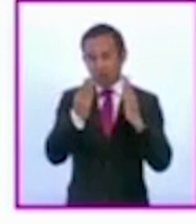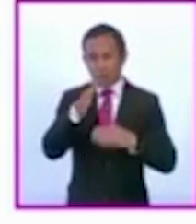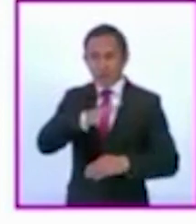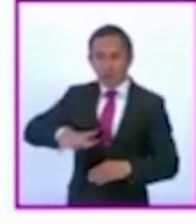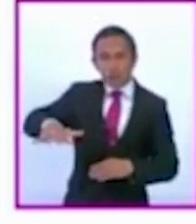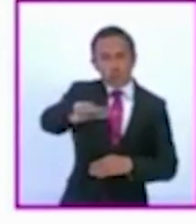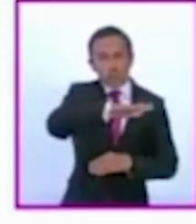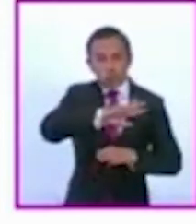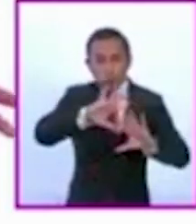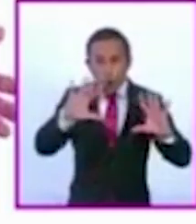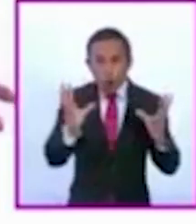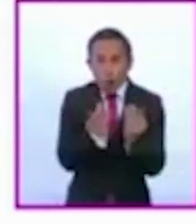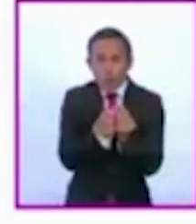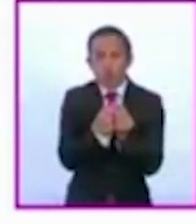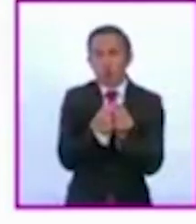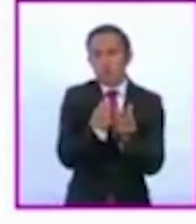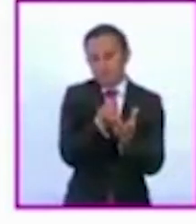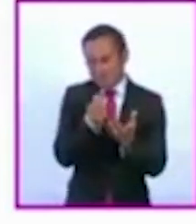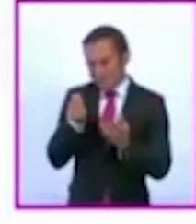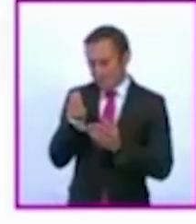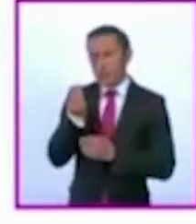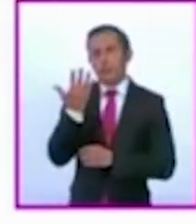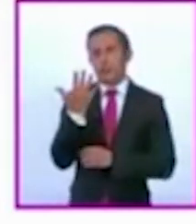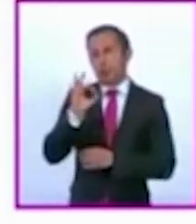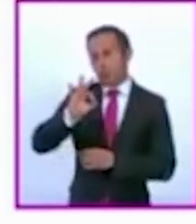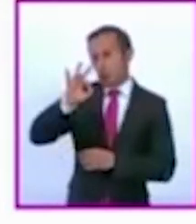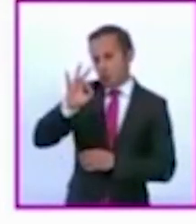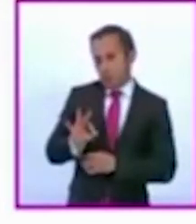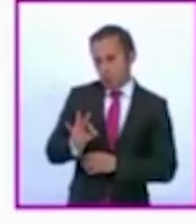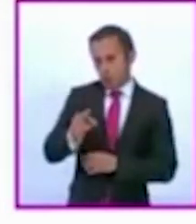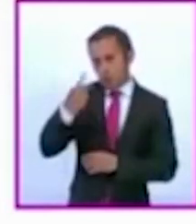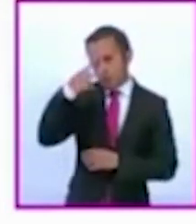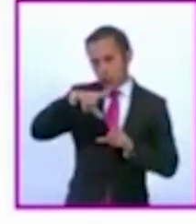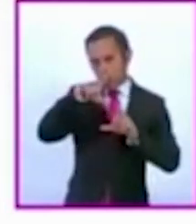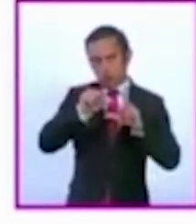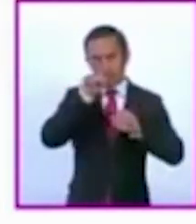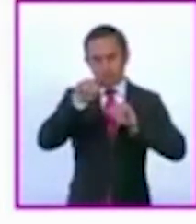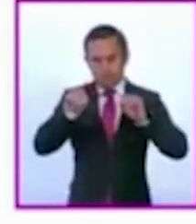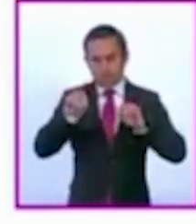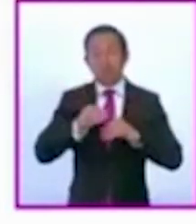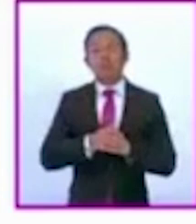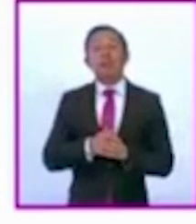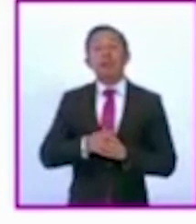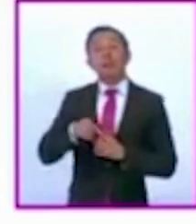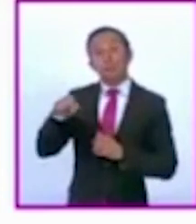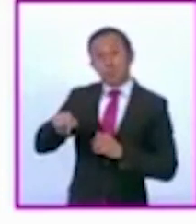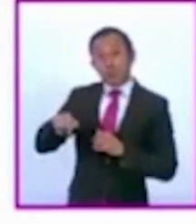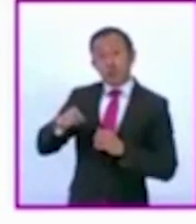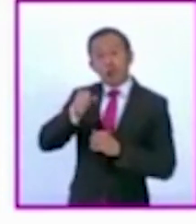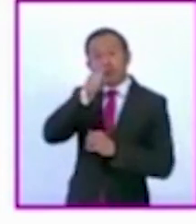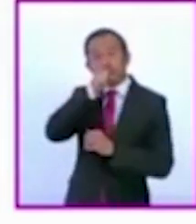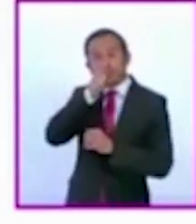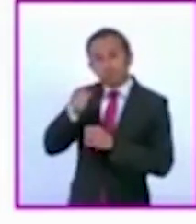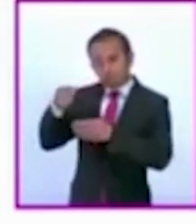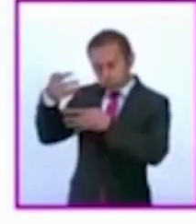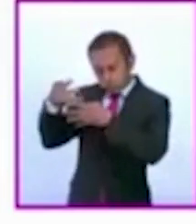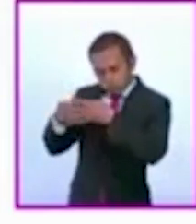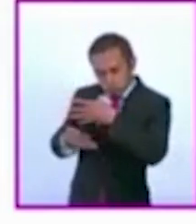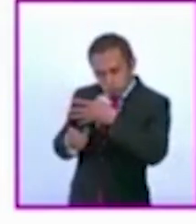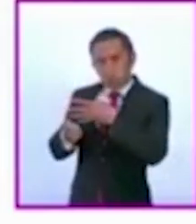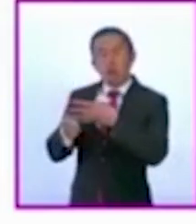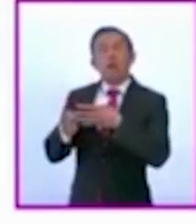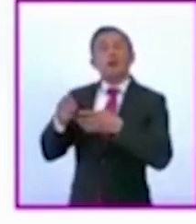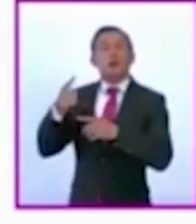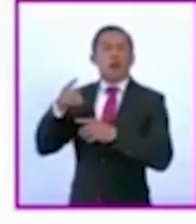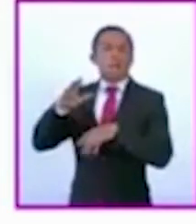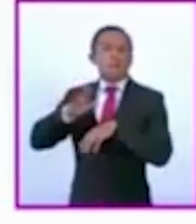fueron instaladas a lo largo y ancho del país esos datos fueron recibidos y procesados por nueve